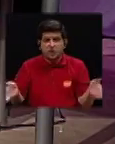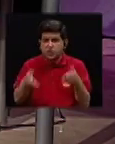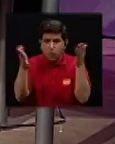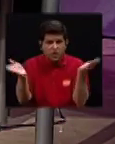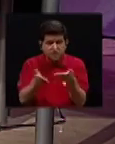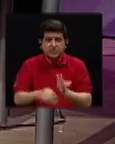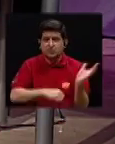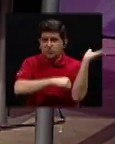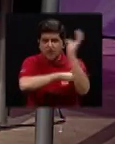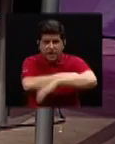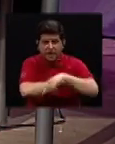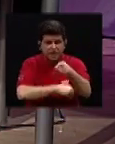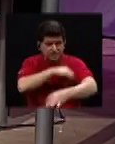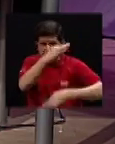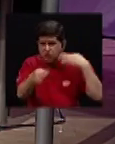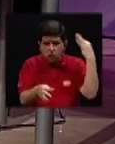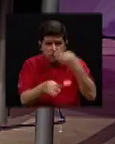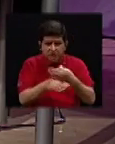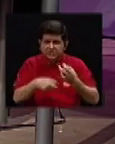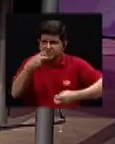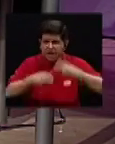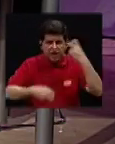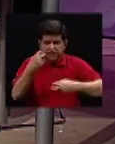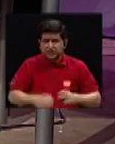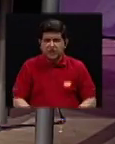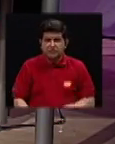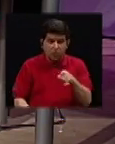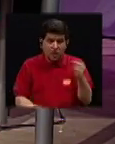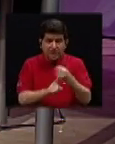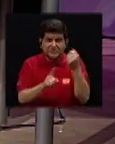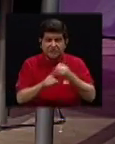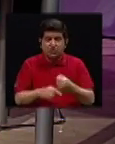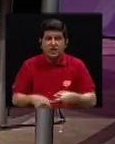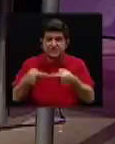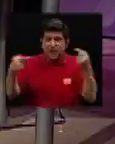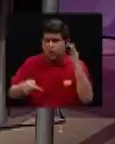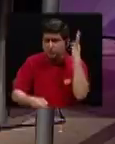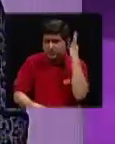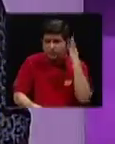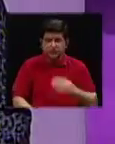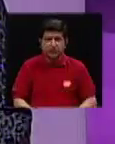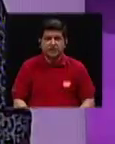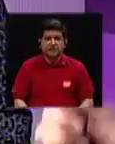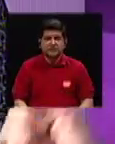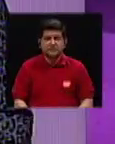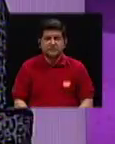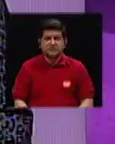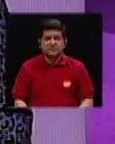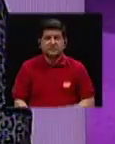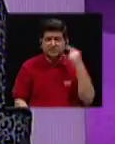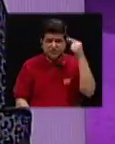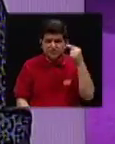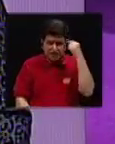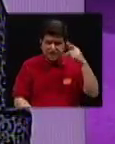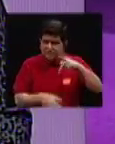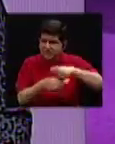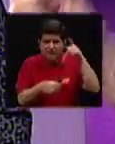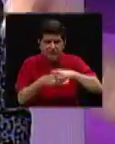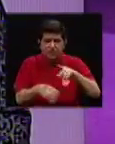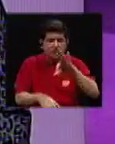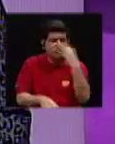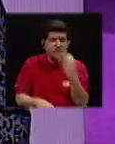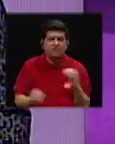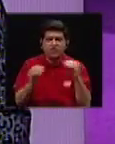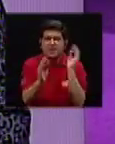castigo de este tipo de delitos de esta violencia letal contra las mujeres Por qué el estado no Se involucra de forma Más